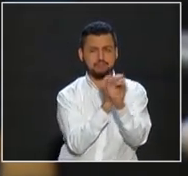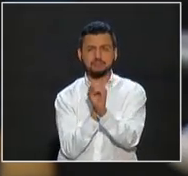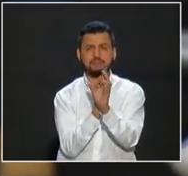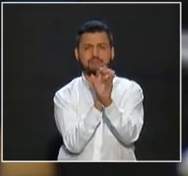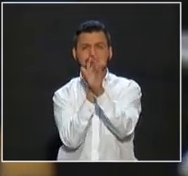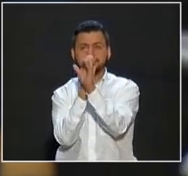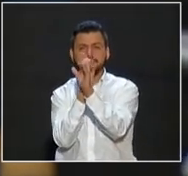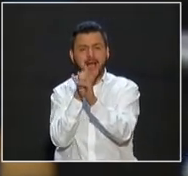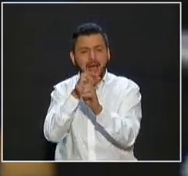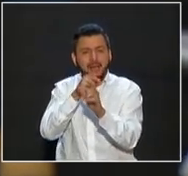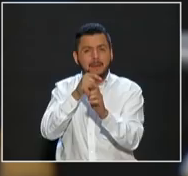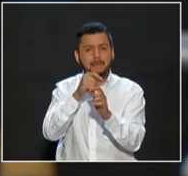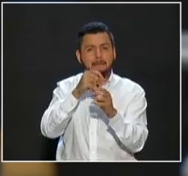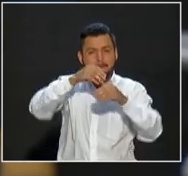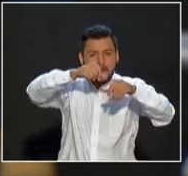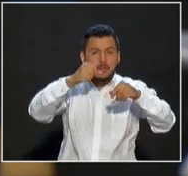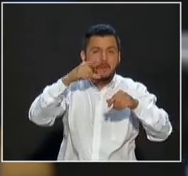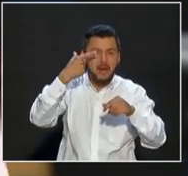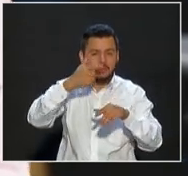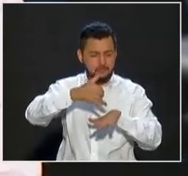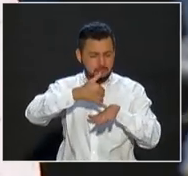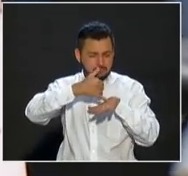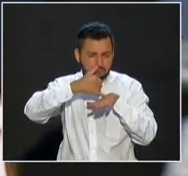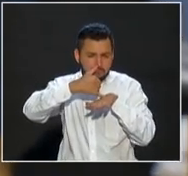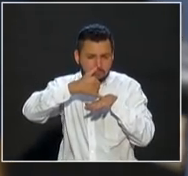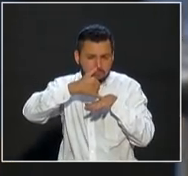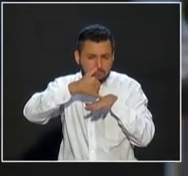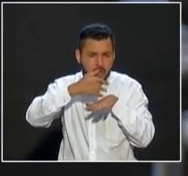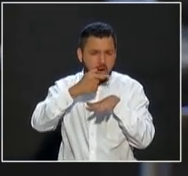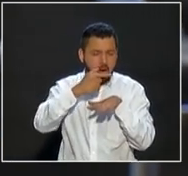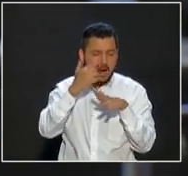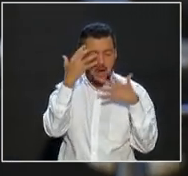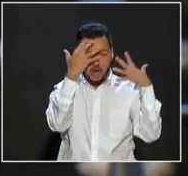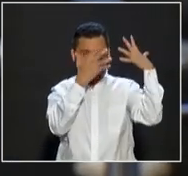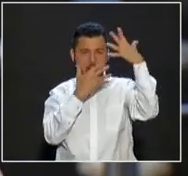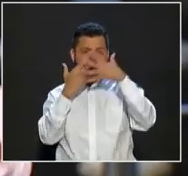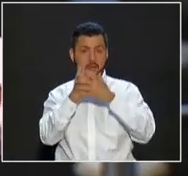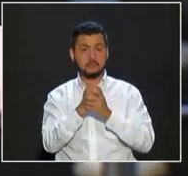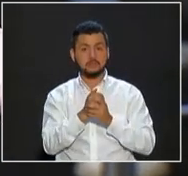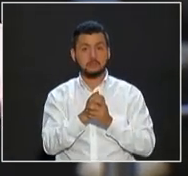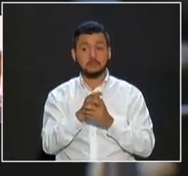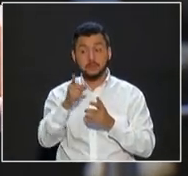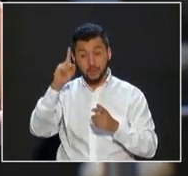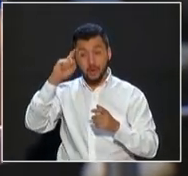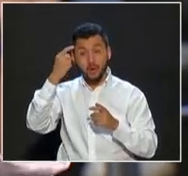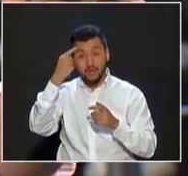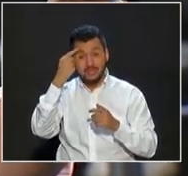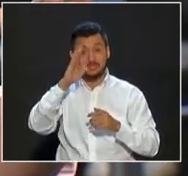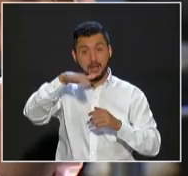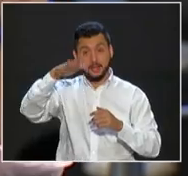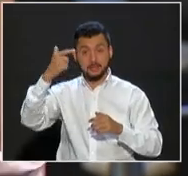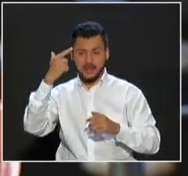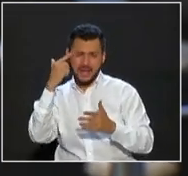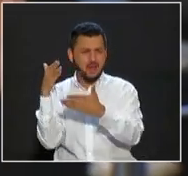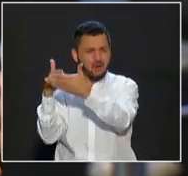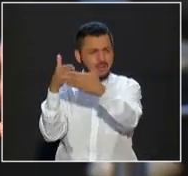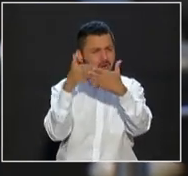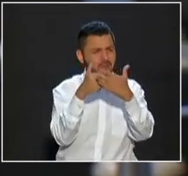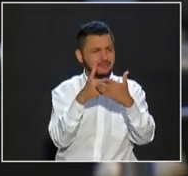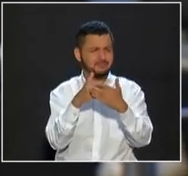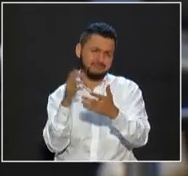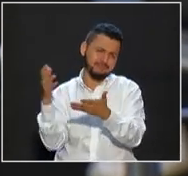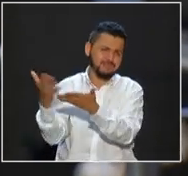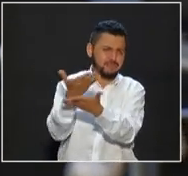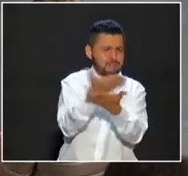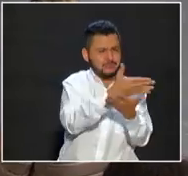en la siembra y si no asumimos una política clara para evitar que haya resiembra todo lo que nos gastemos es derroche de